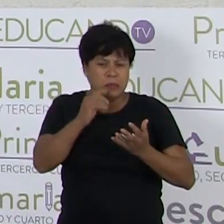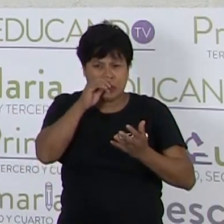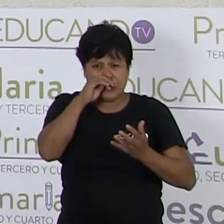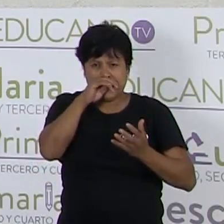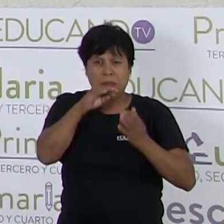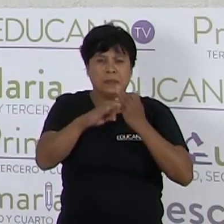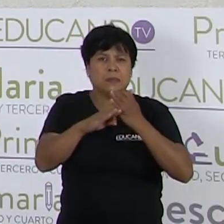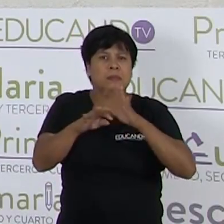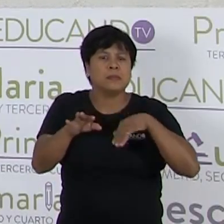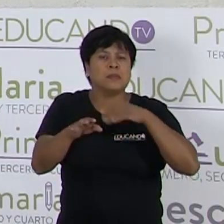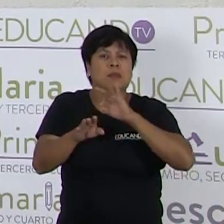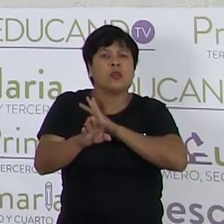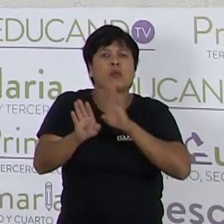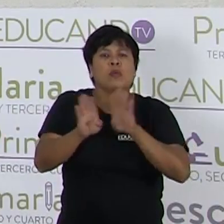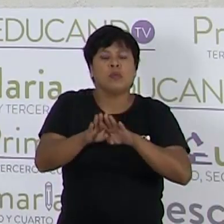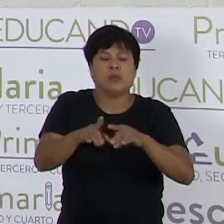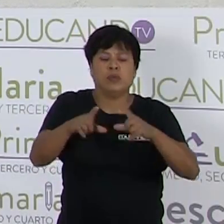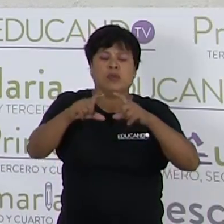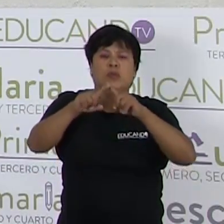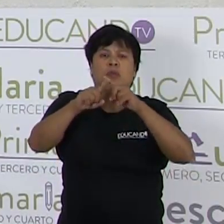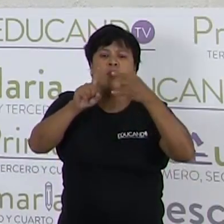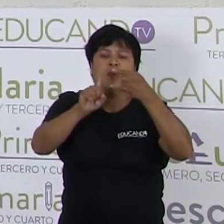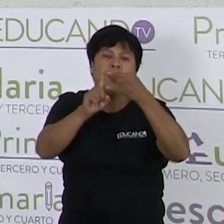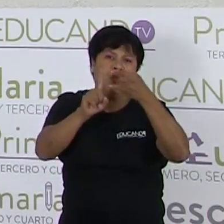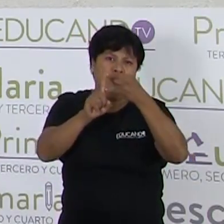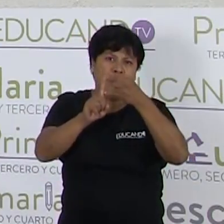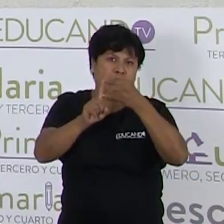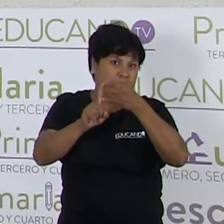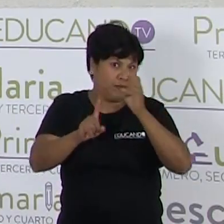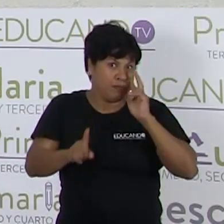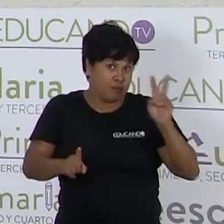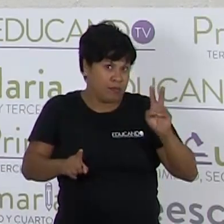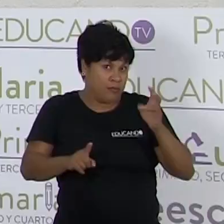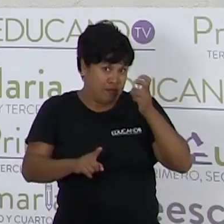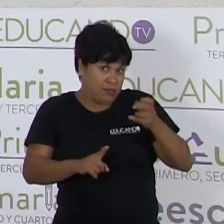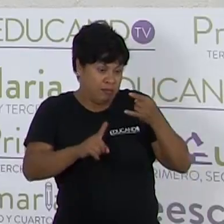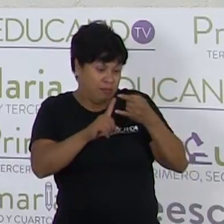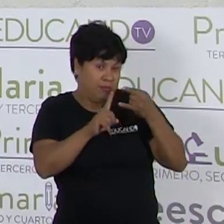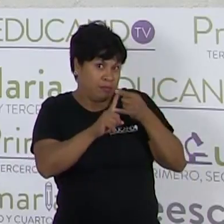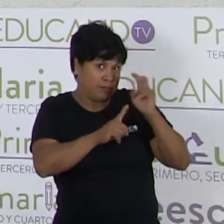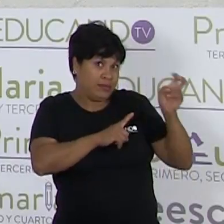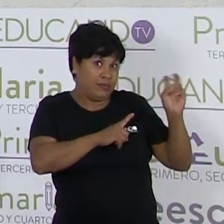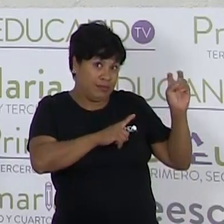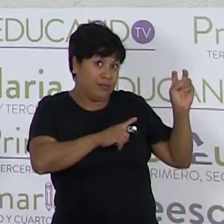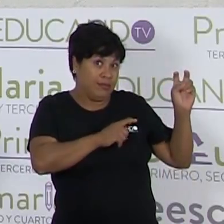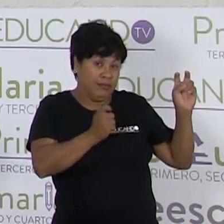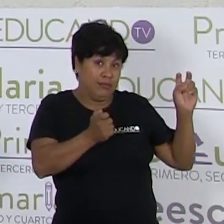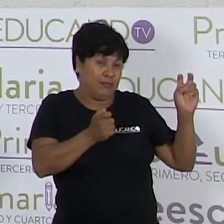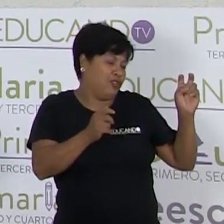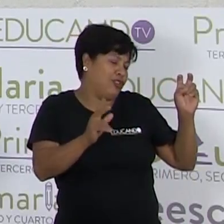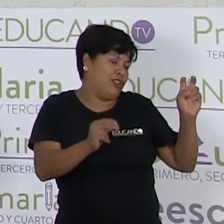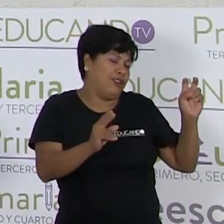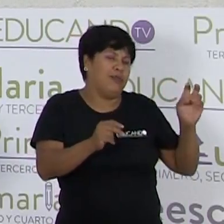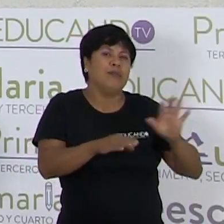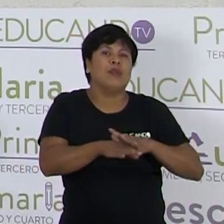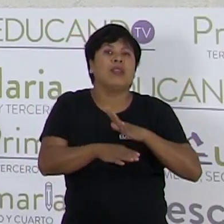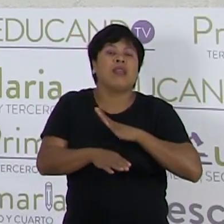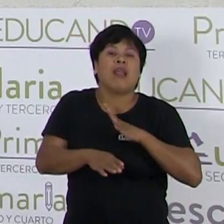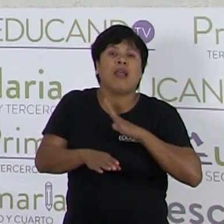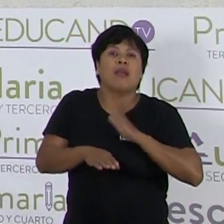comentado, un cuadrilátero. Pero observa bien, ¿será un cuadrilátero eso? ¿Verdad que no? ¿Por qué? Porque ya tiene